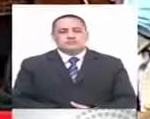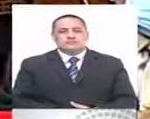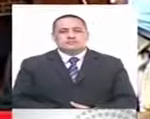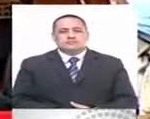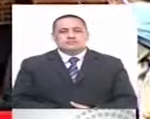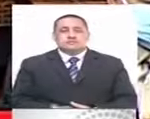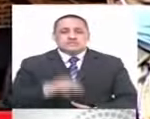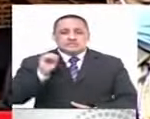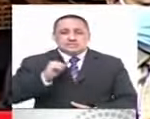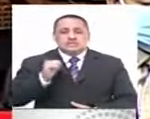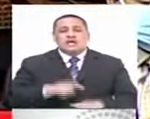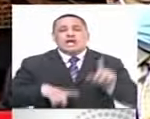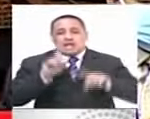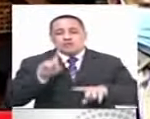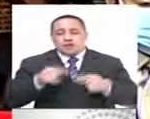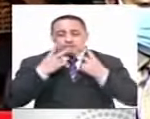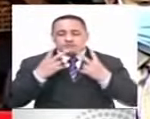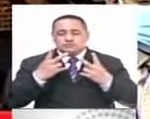Sí, algo ha ocurrido.